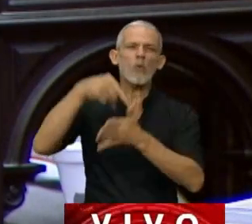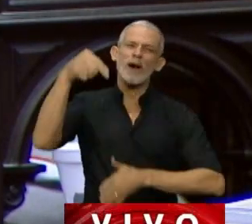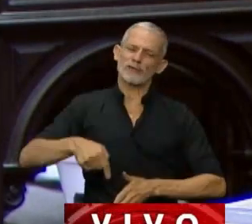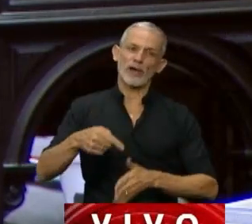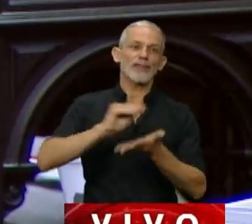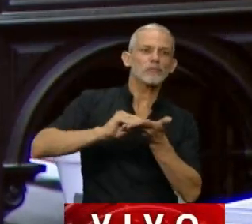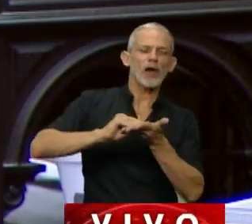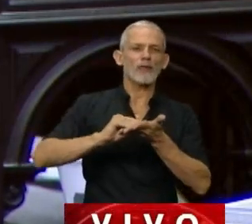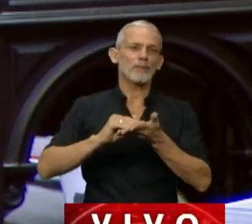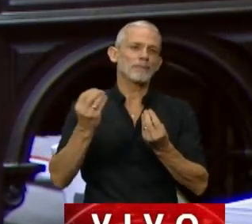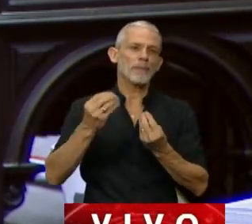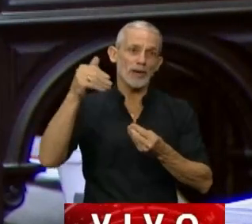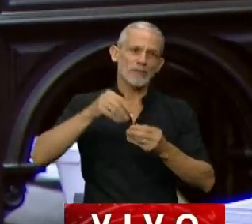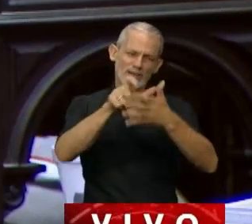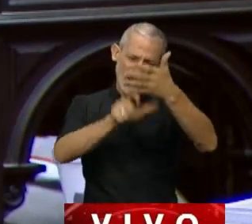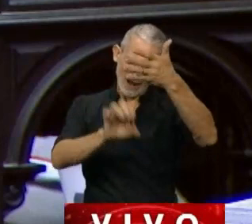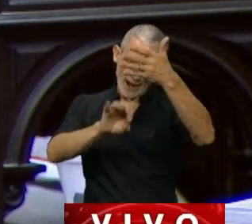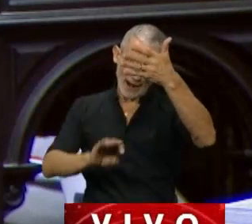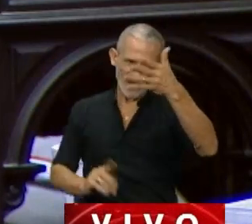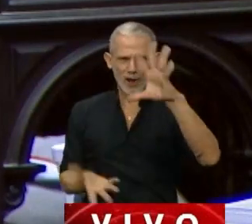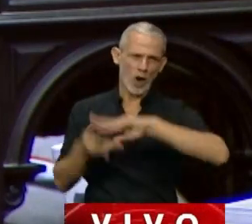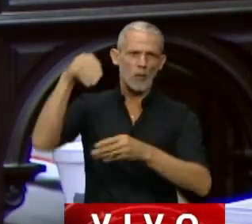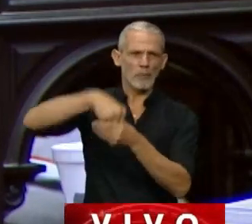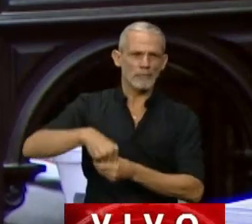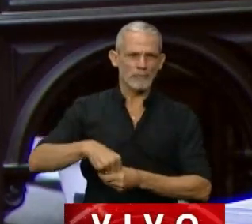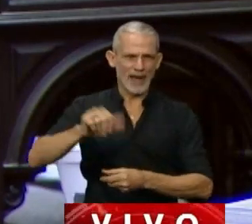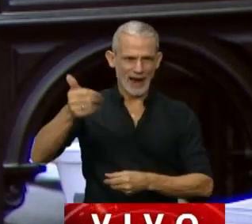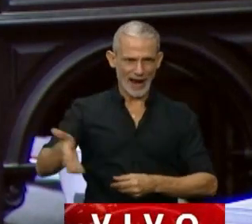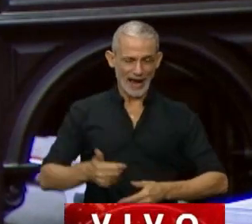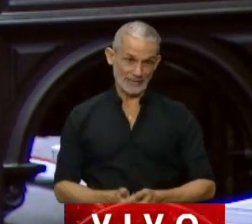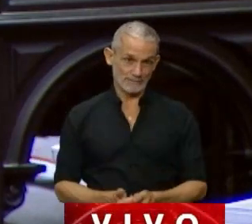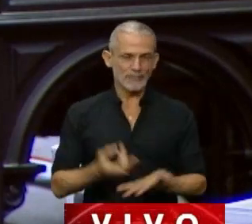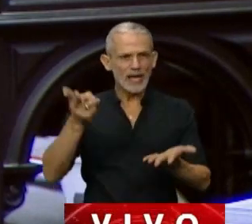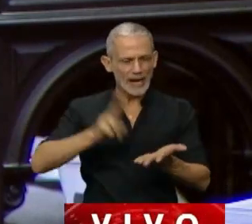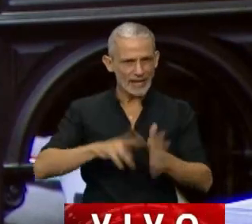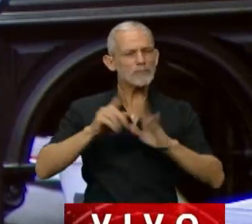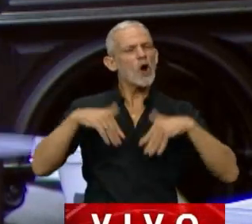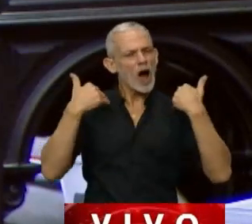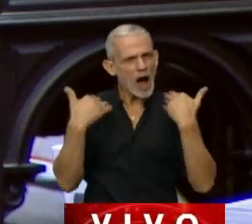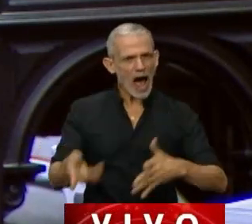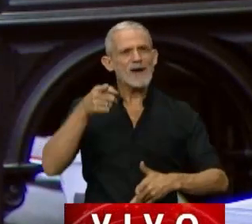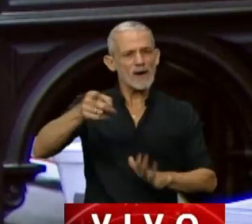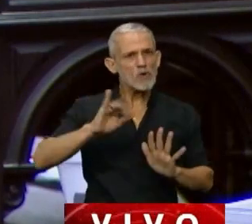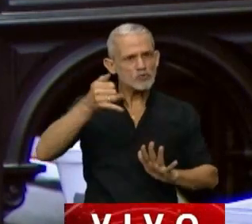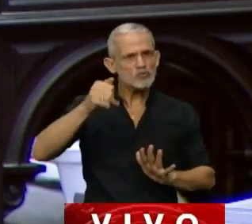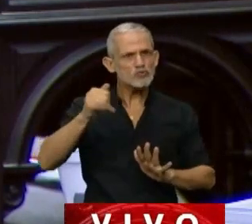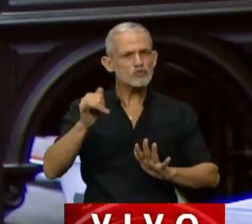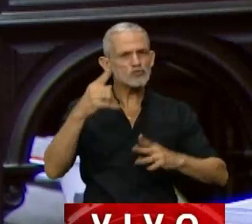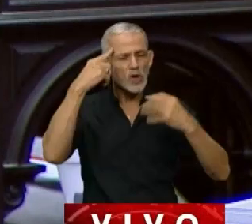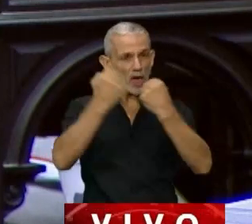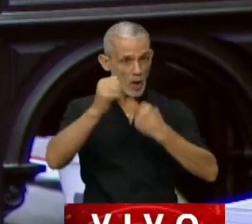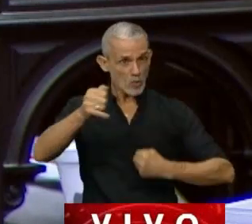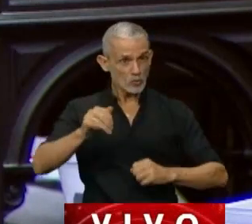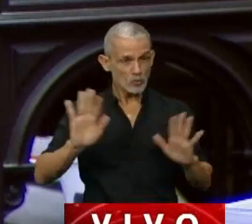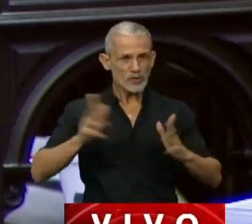diputados o legisladores elegidos por estas listas sábanas. Por eso, repito, estamos a favor de este paso que estamos dando,